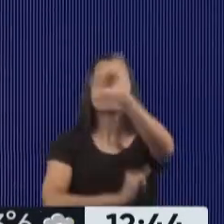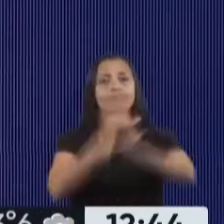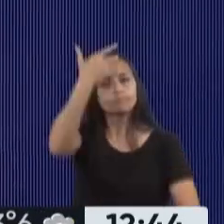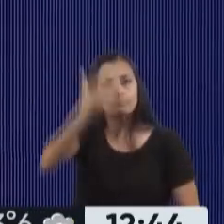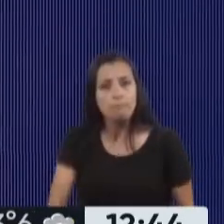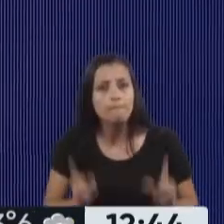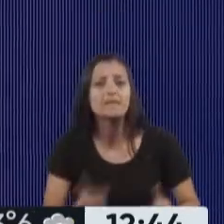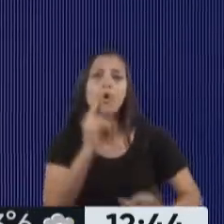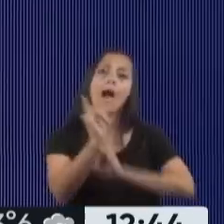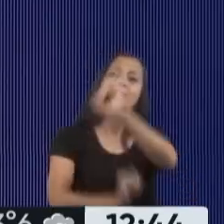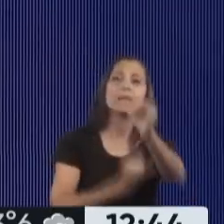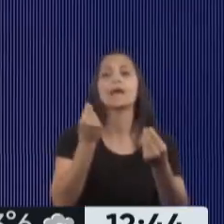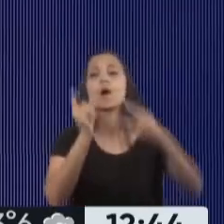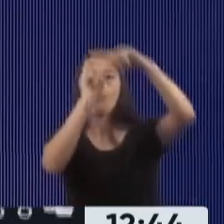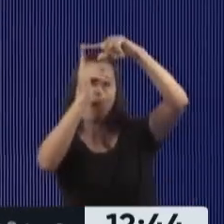cómo se hacía la cuenta.